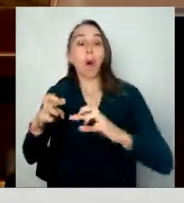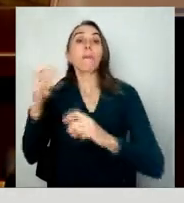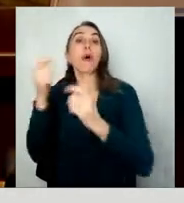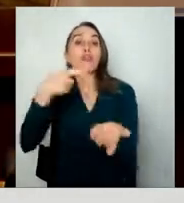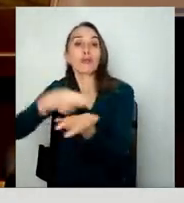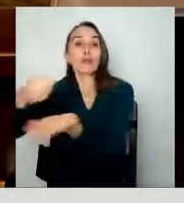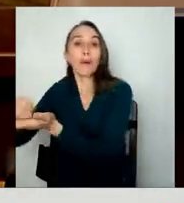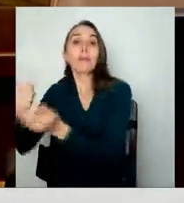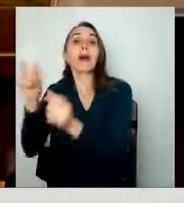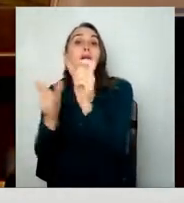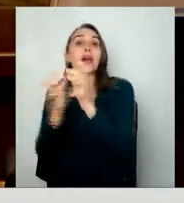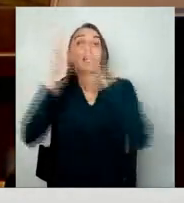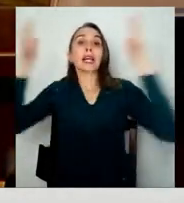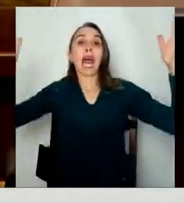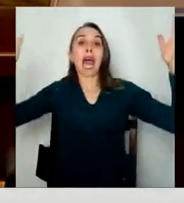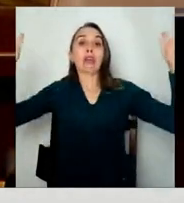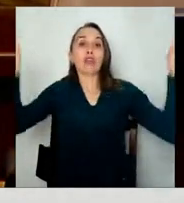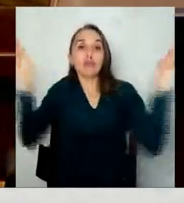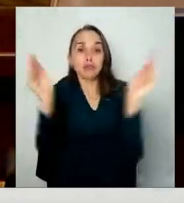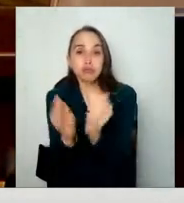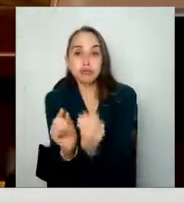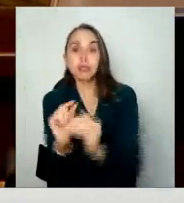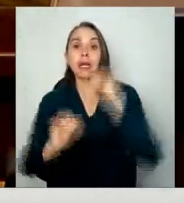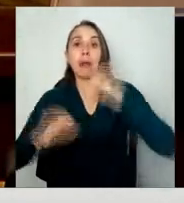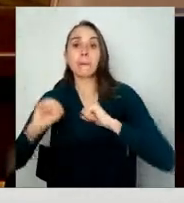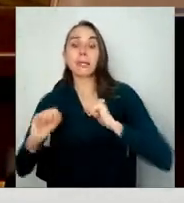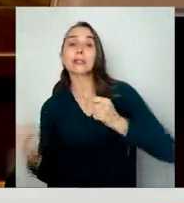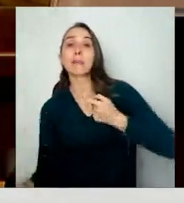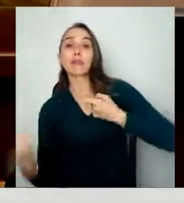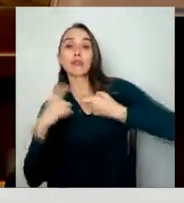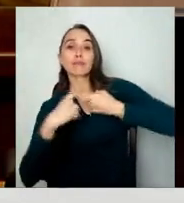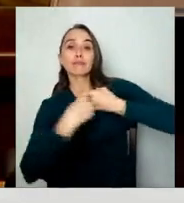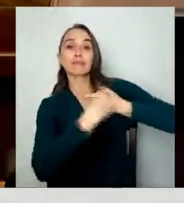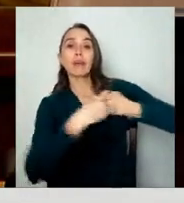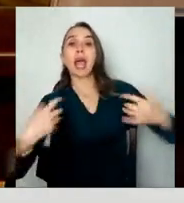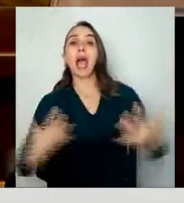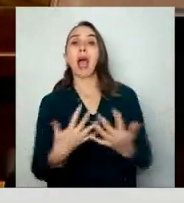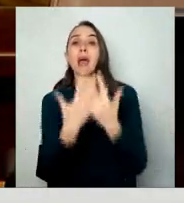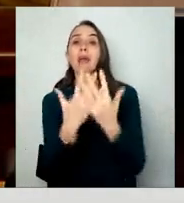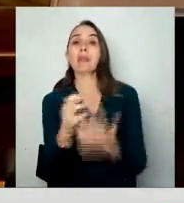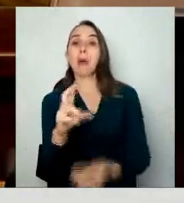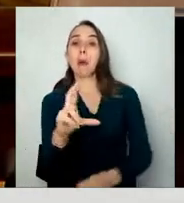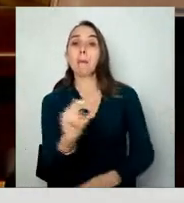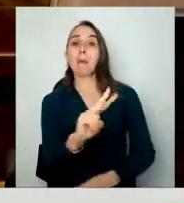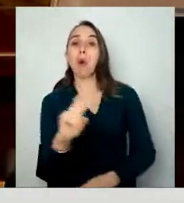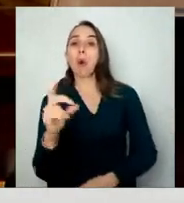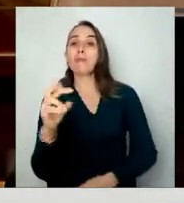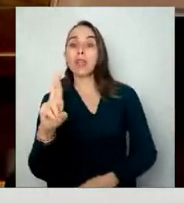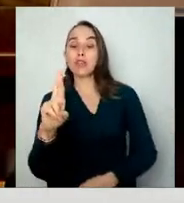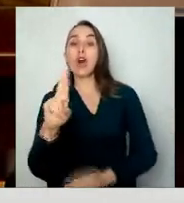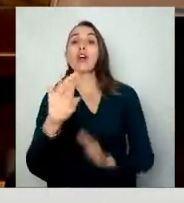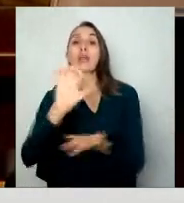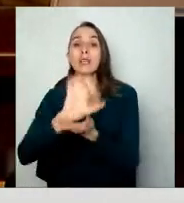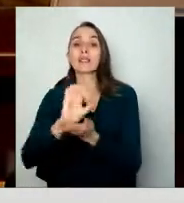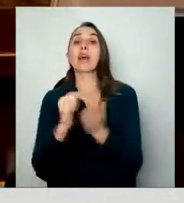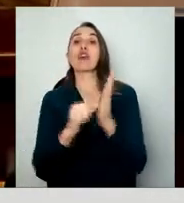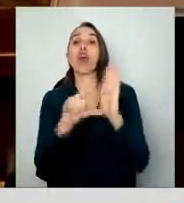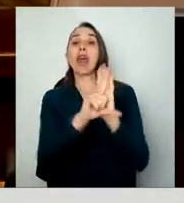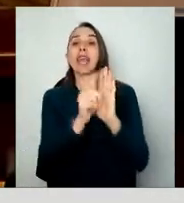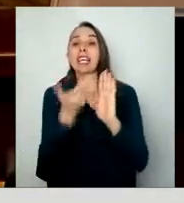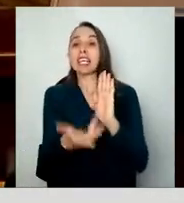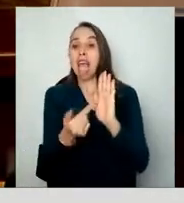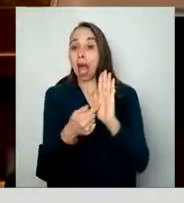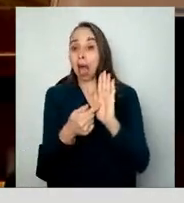en todo el país al ser parte de la red de proveedores del Estado ahora bien en cuanto al marco jurídico que actualmente rige la materia podemos señalar